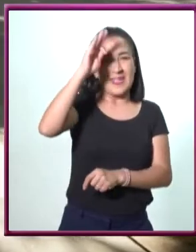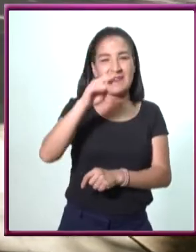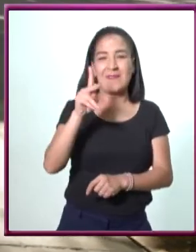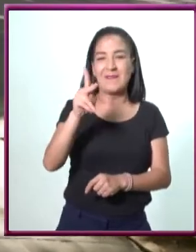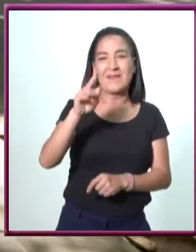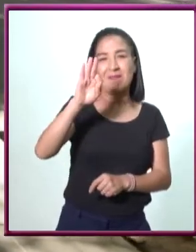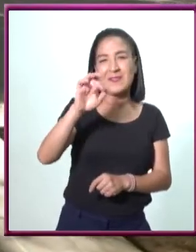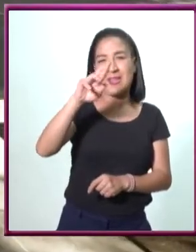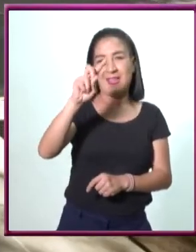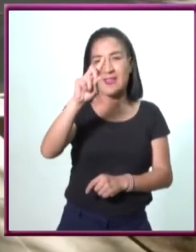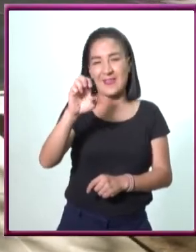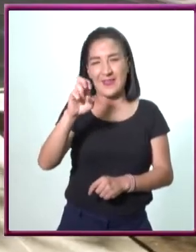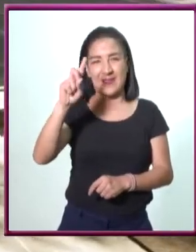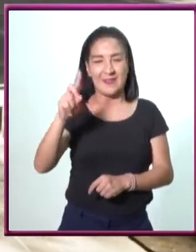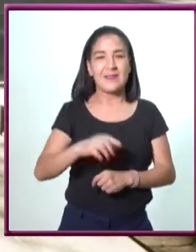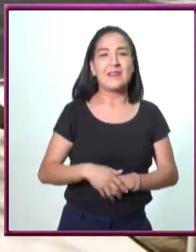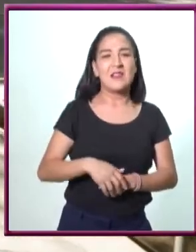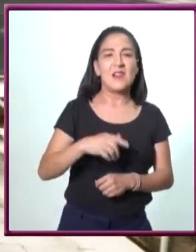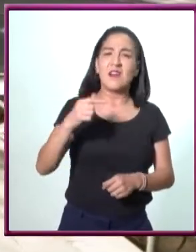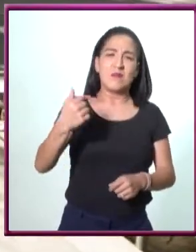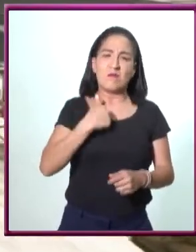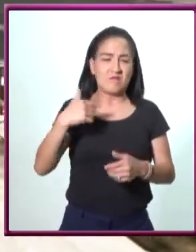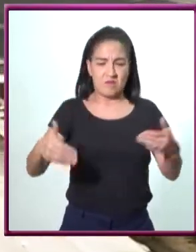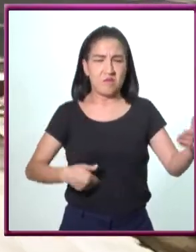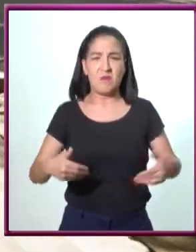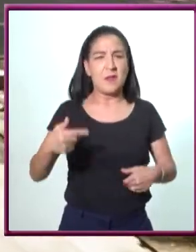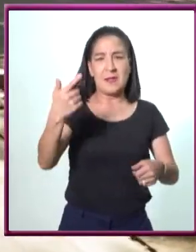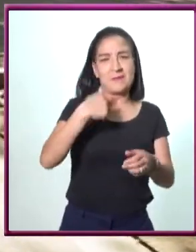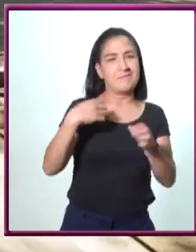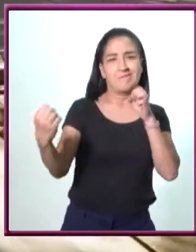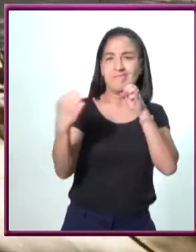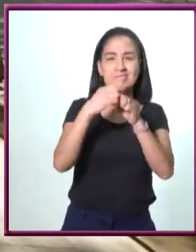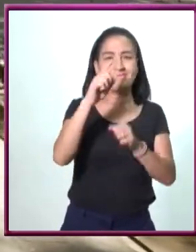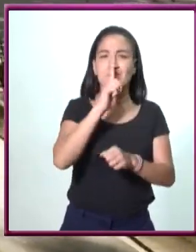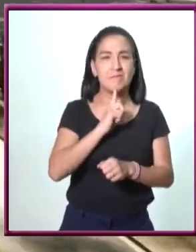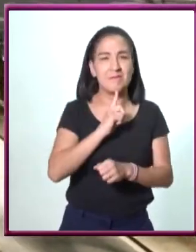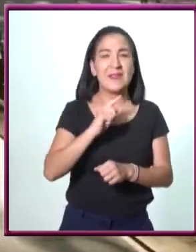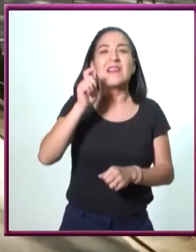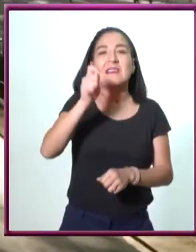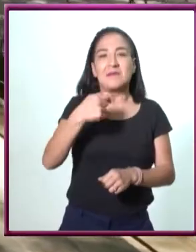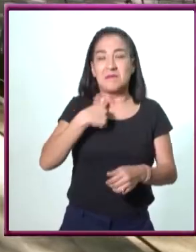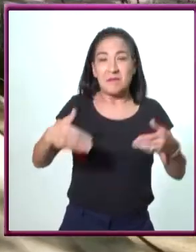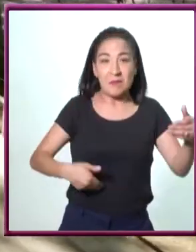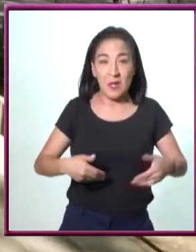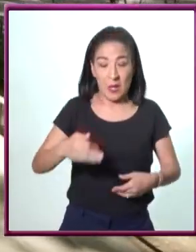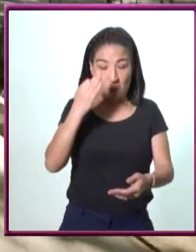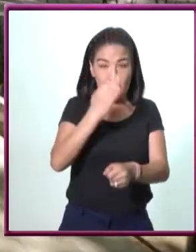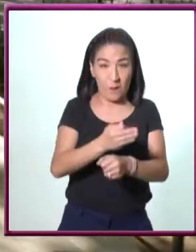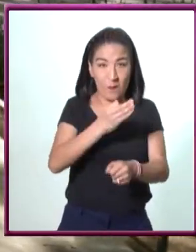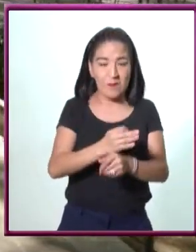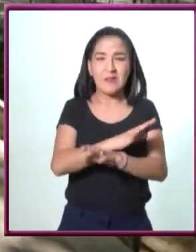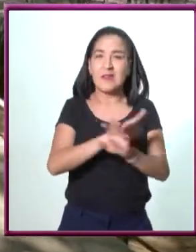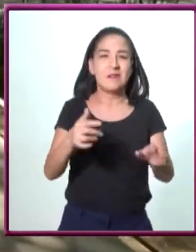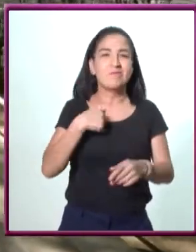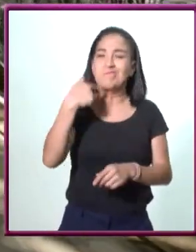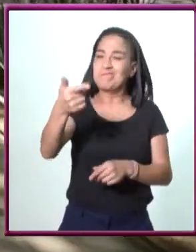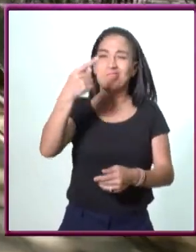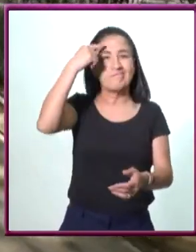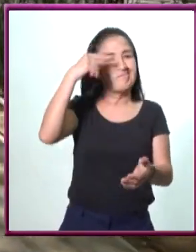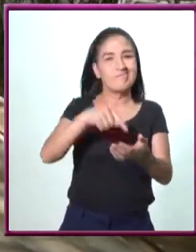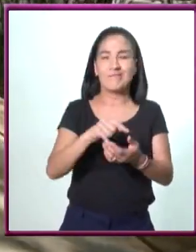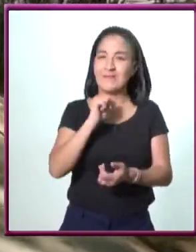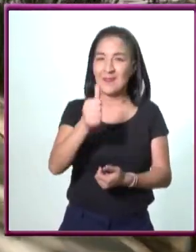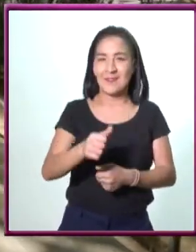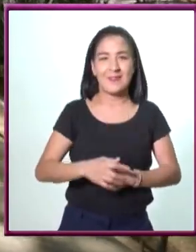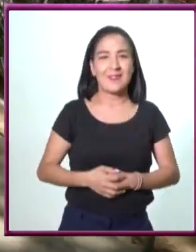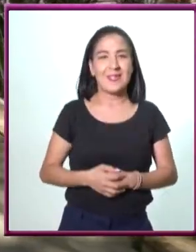filósofo Friedrich Nietzsche. No me molesta que me hayas mentido. Me molesta que a partir de ahora ya no pueda